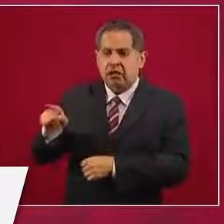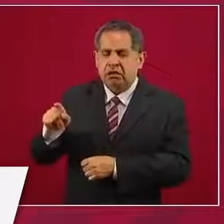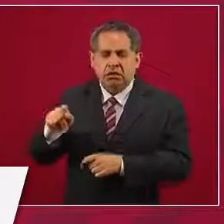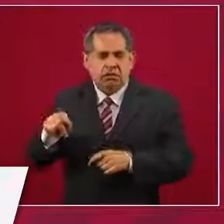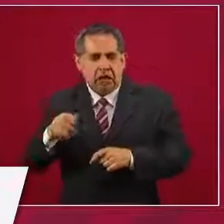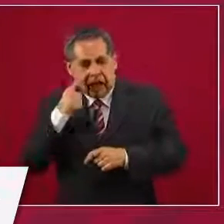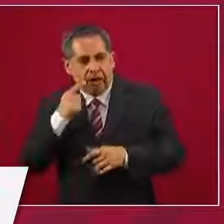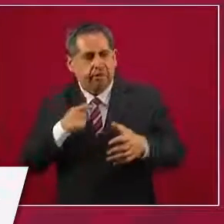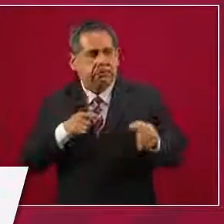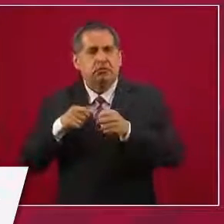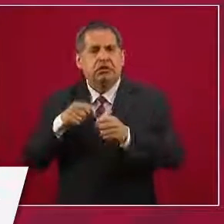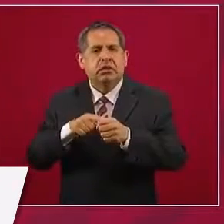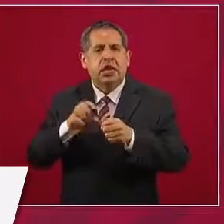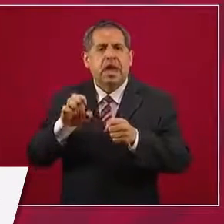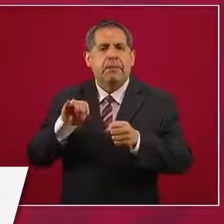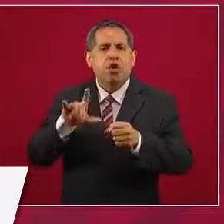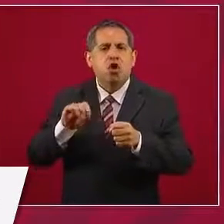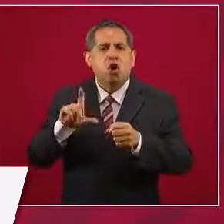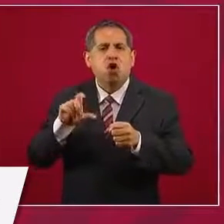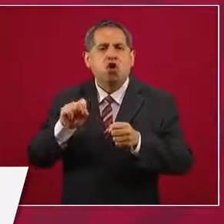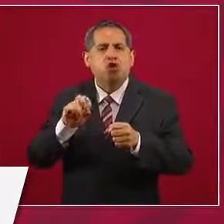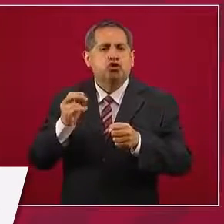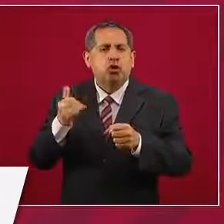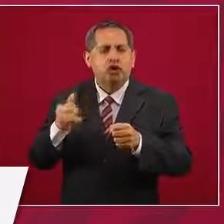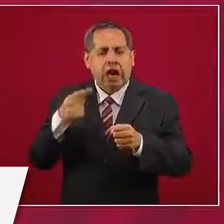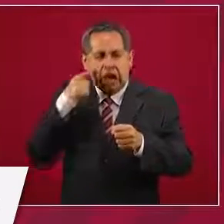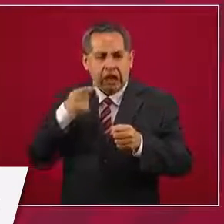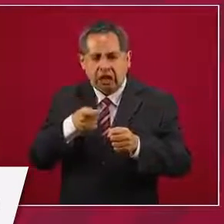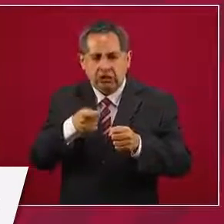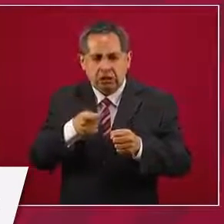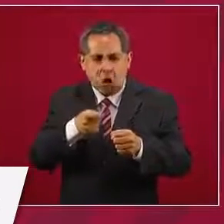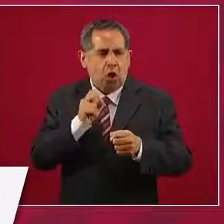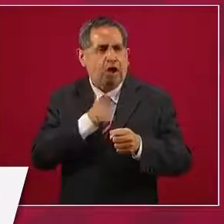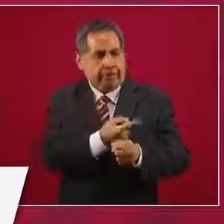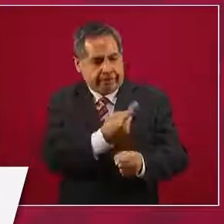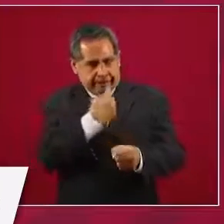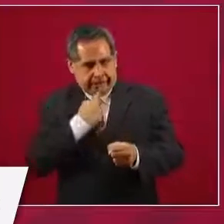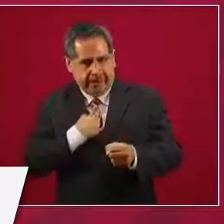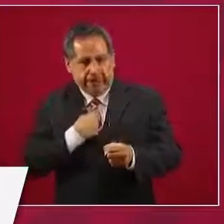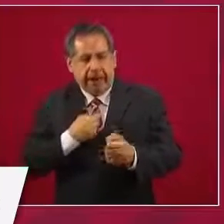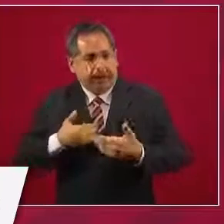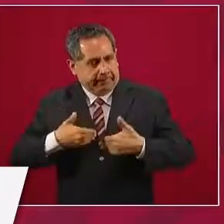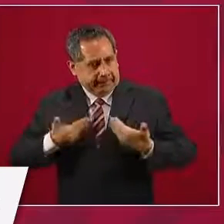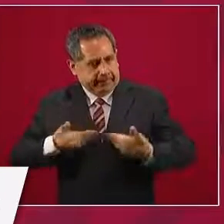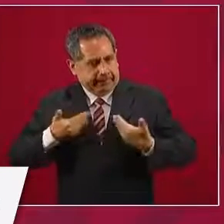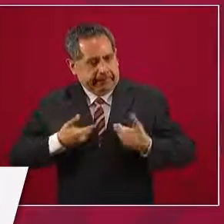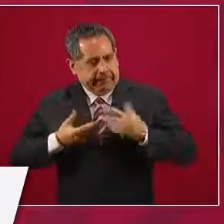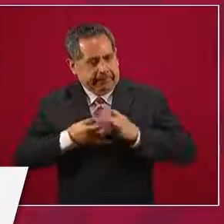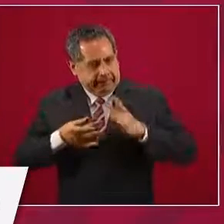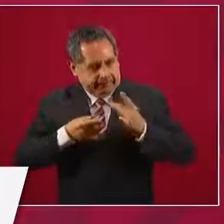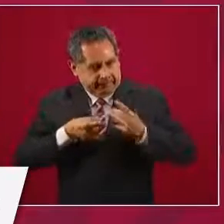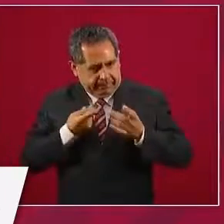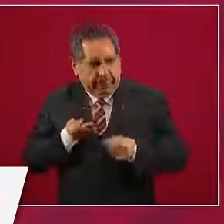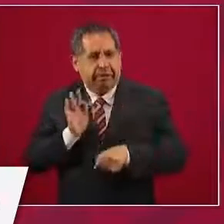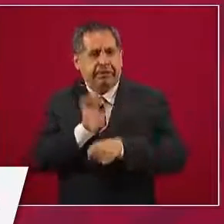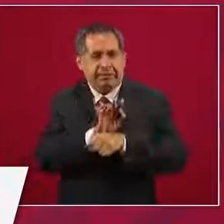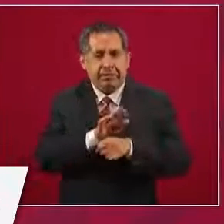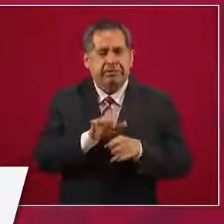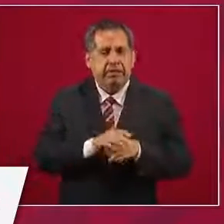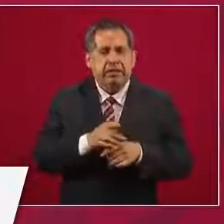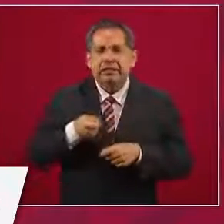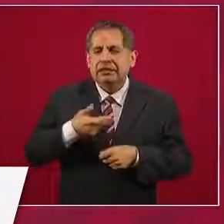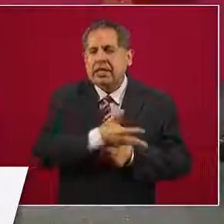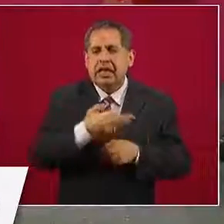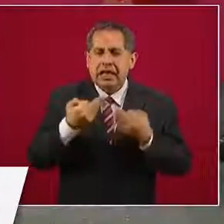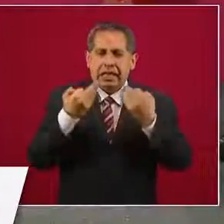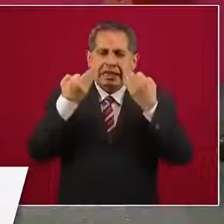otorgarle a este señor Lozoya el beneficio de ser